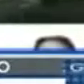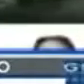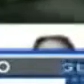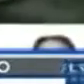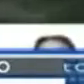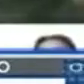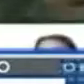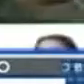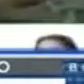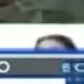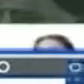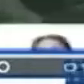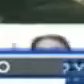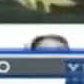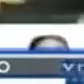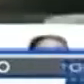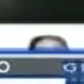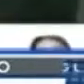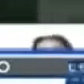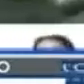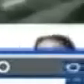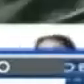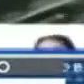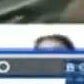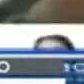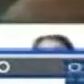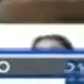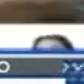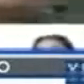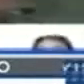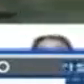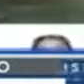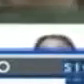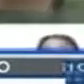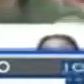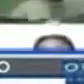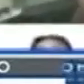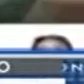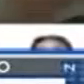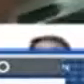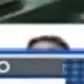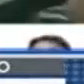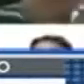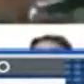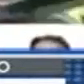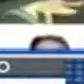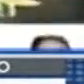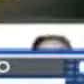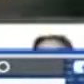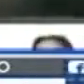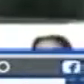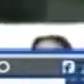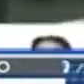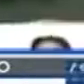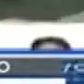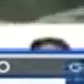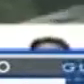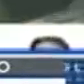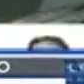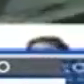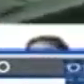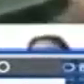estos árboles, de estas tropas, de estos tanques, de este